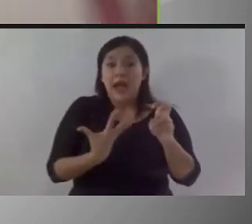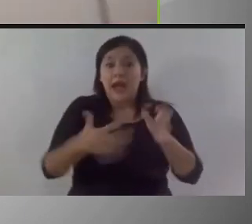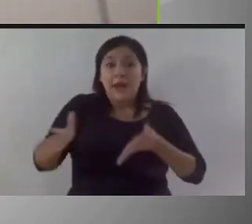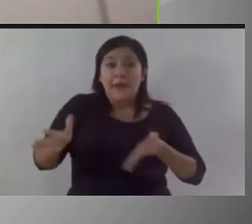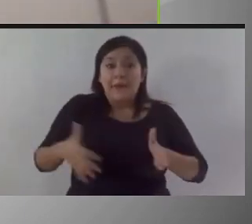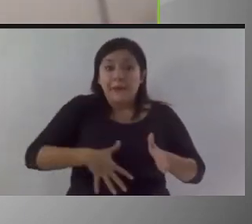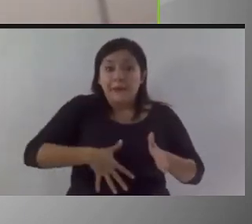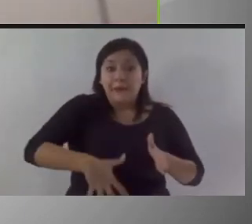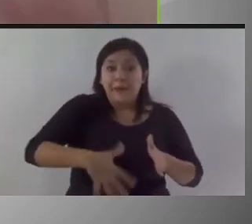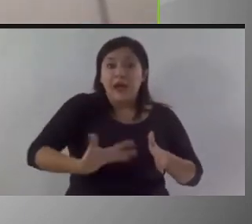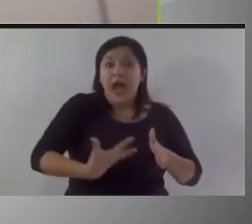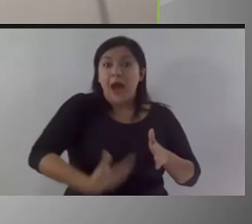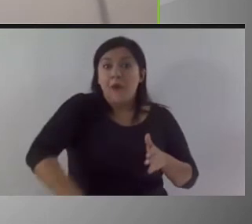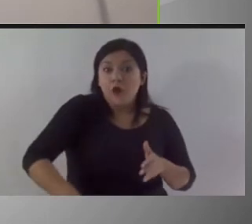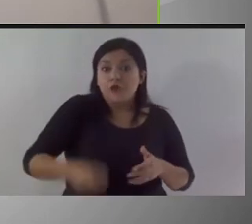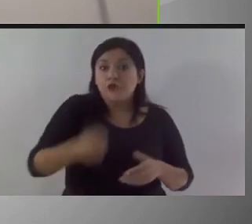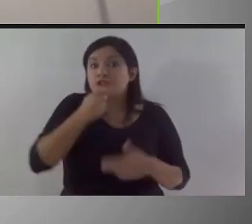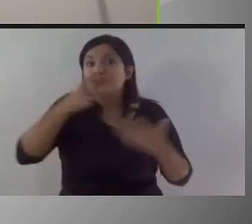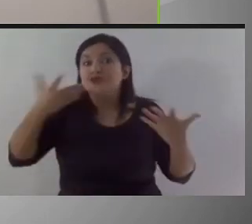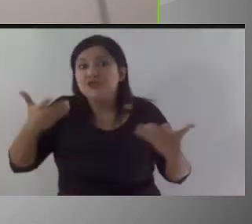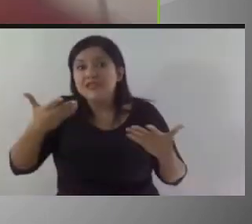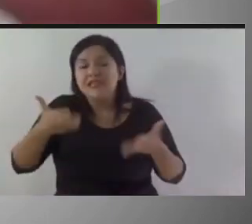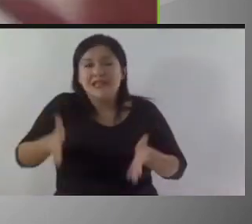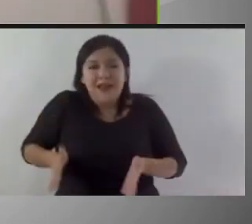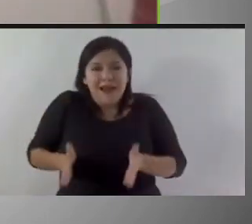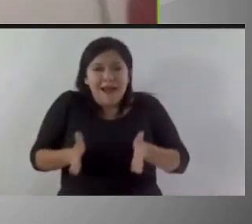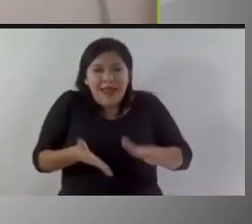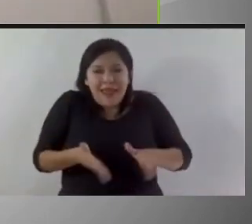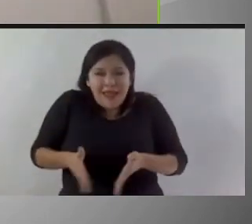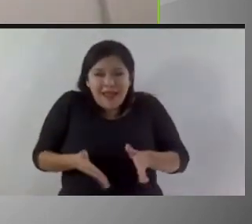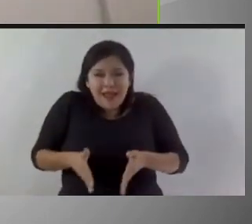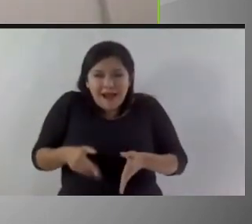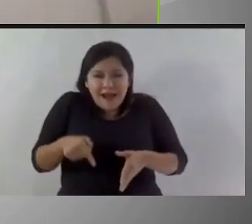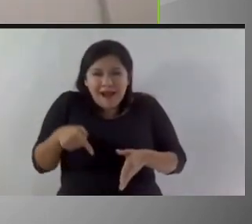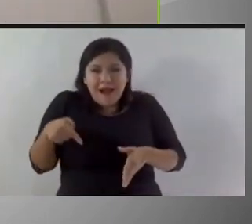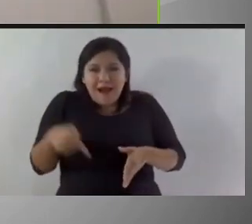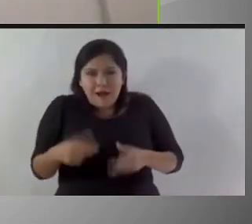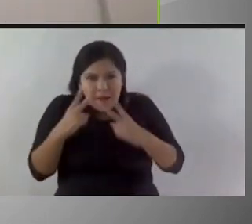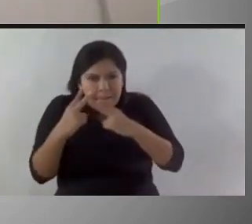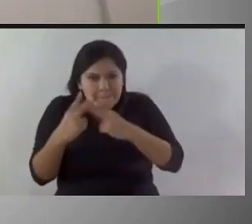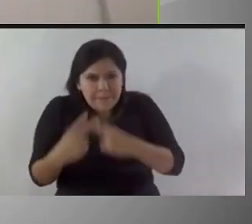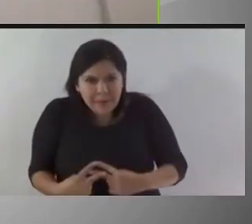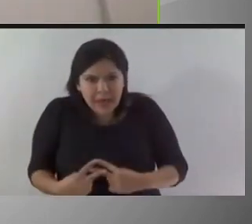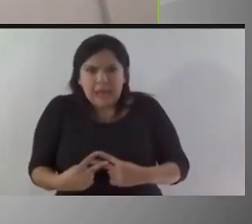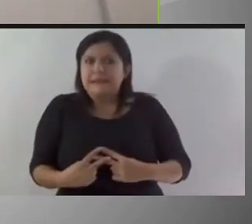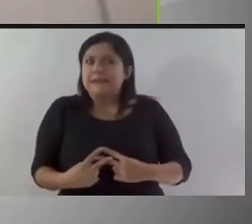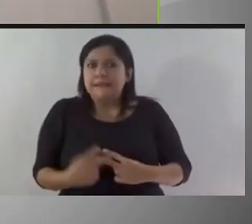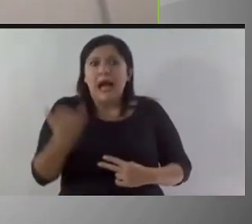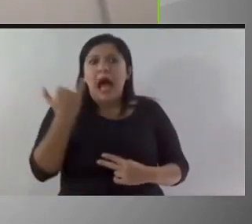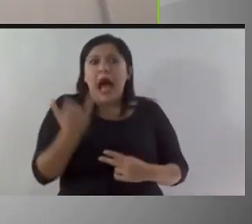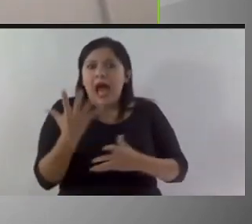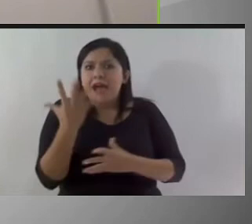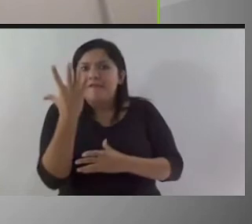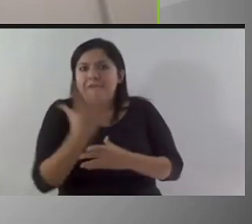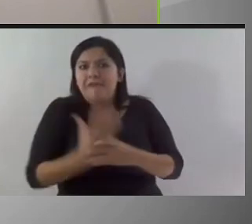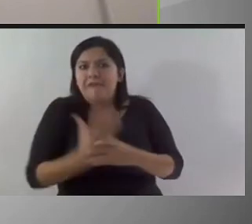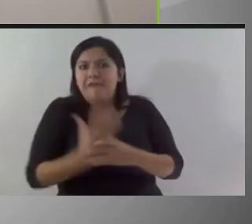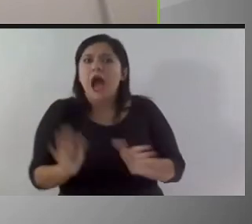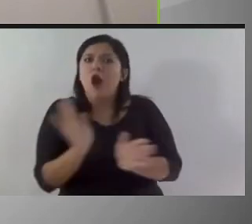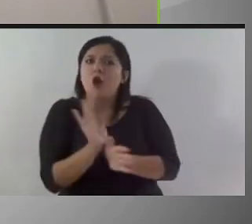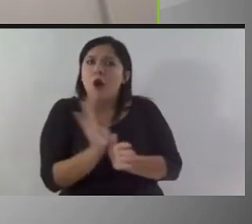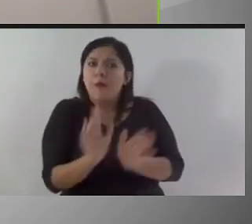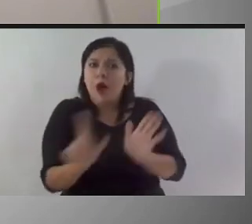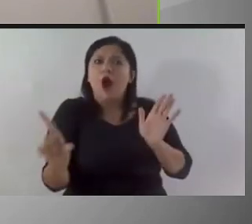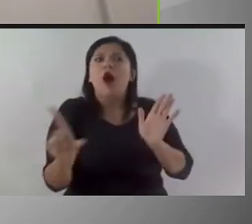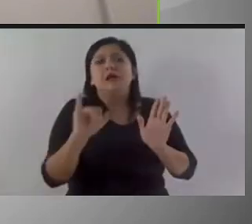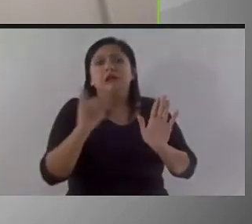las malformaciones del feto como una razón para legalizar un